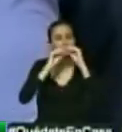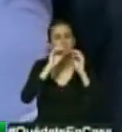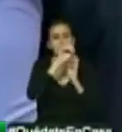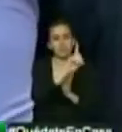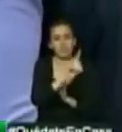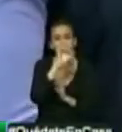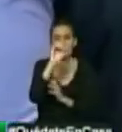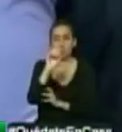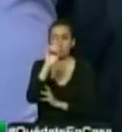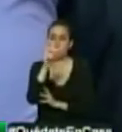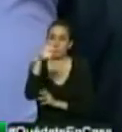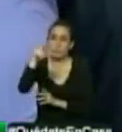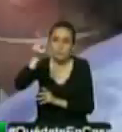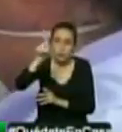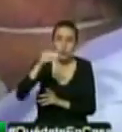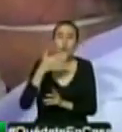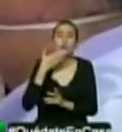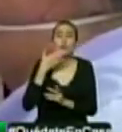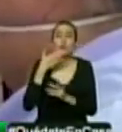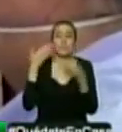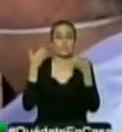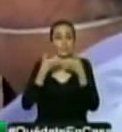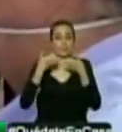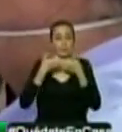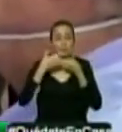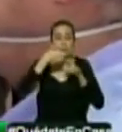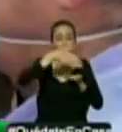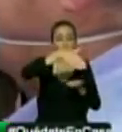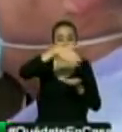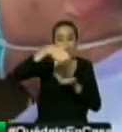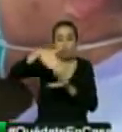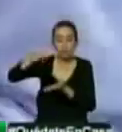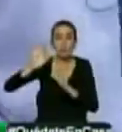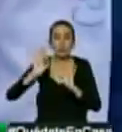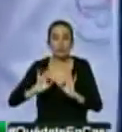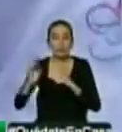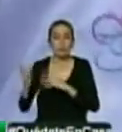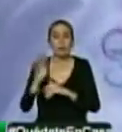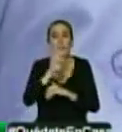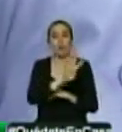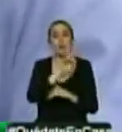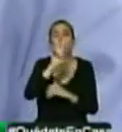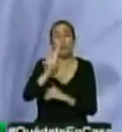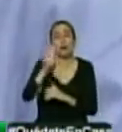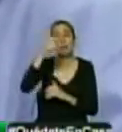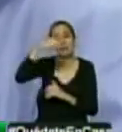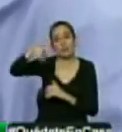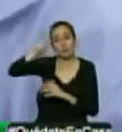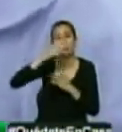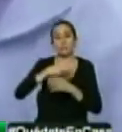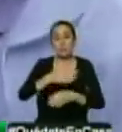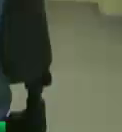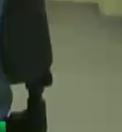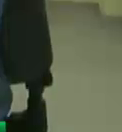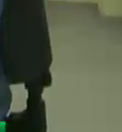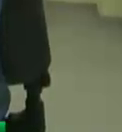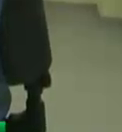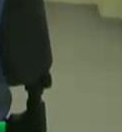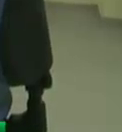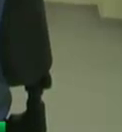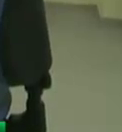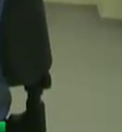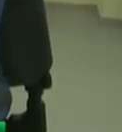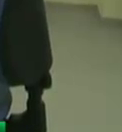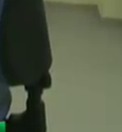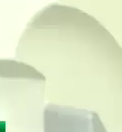millones destinados para equipamiento y 42 millones para bioprotección. Ceballos también se